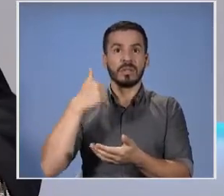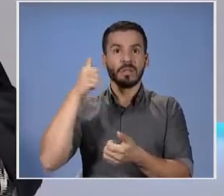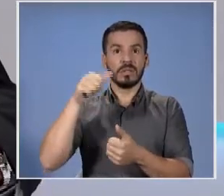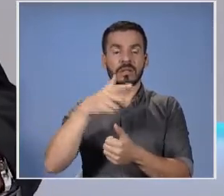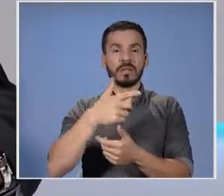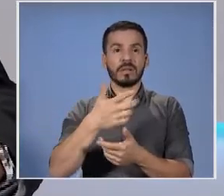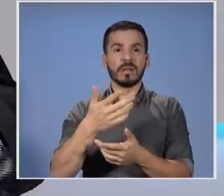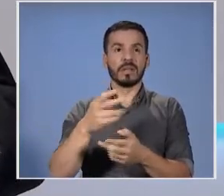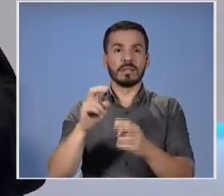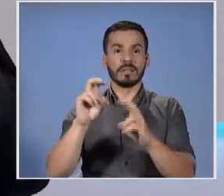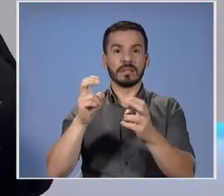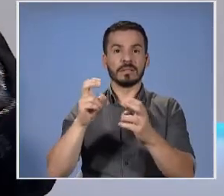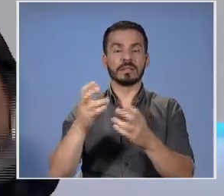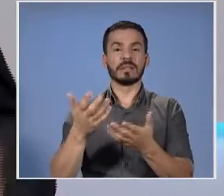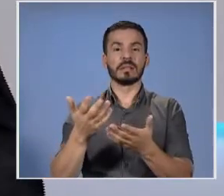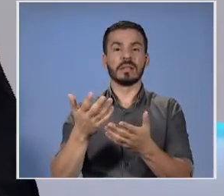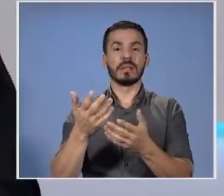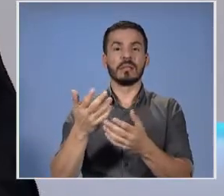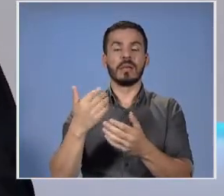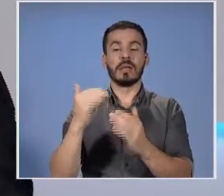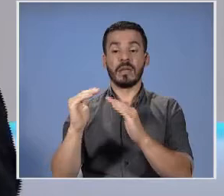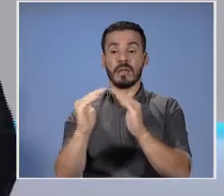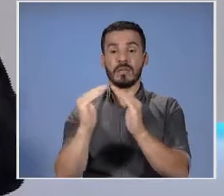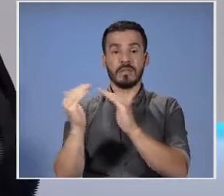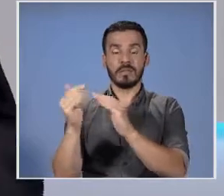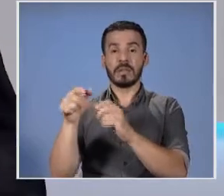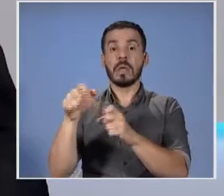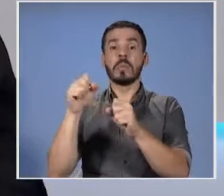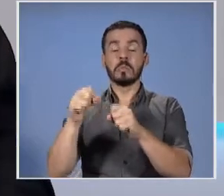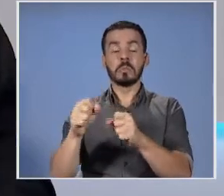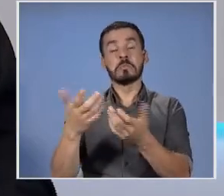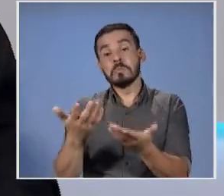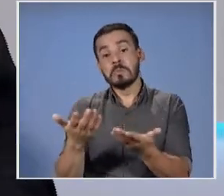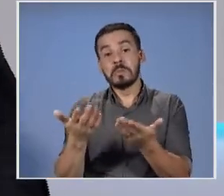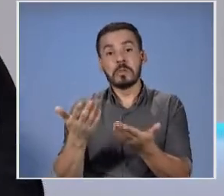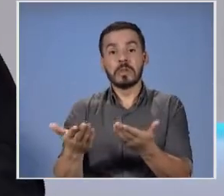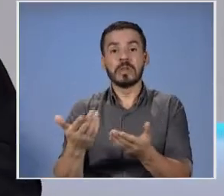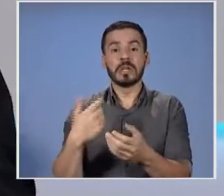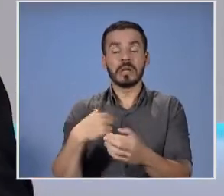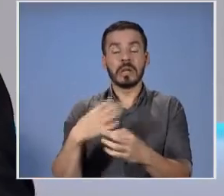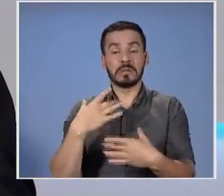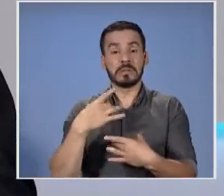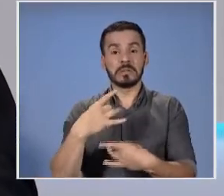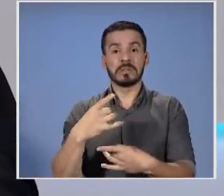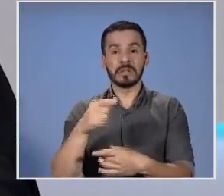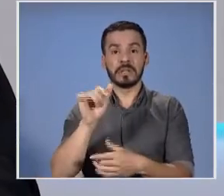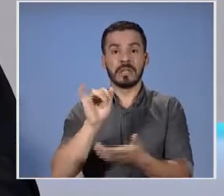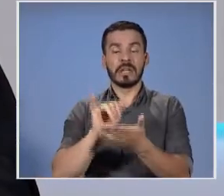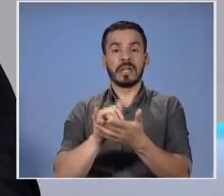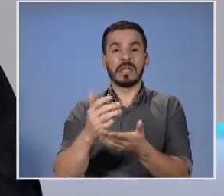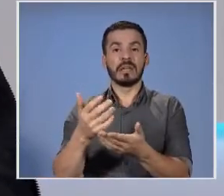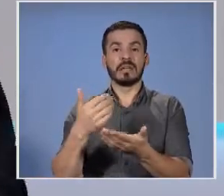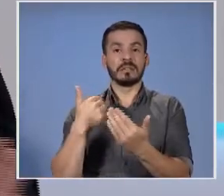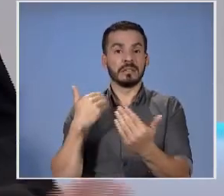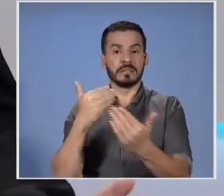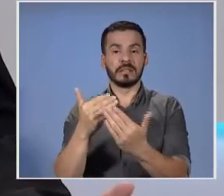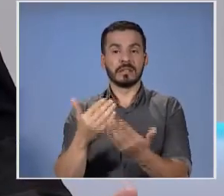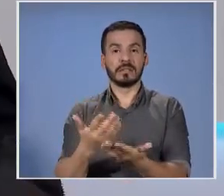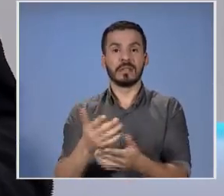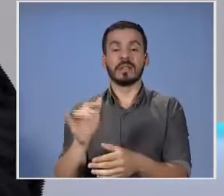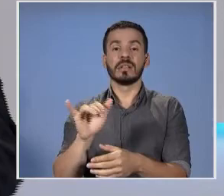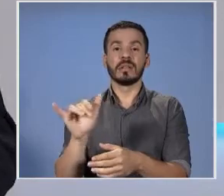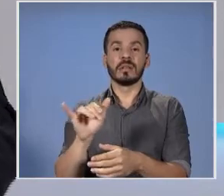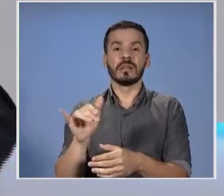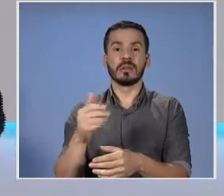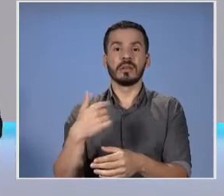el encargado de temas de vivienda, podría hasta resultar interesante ese acercamiento. Y por